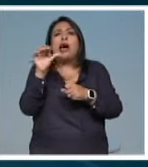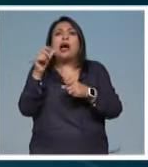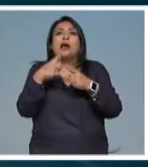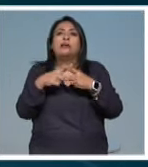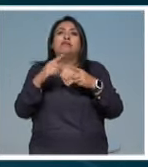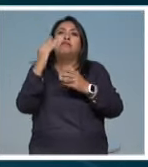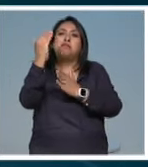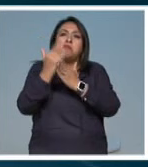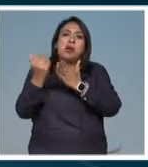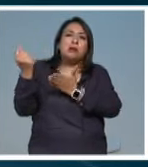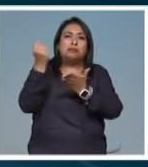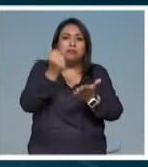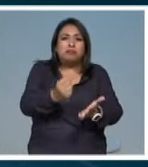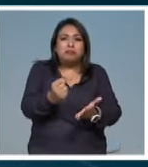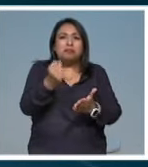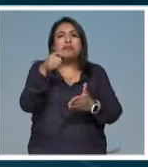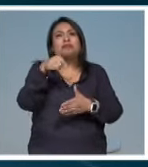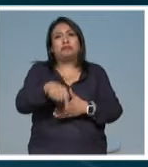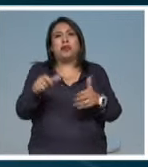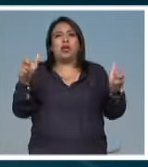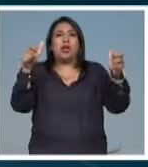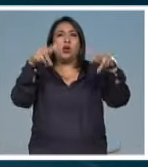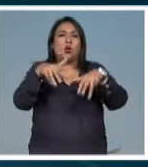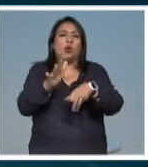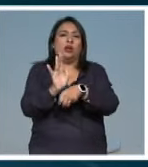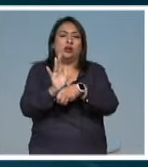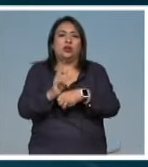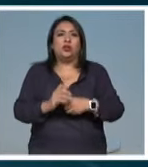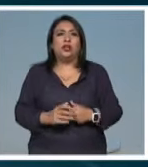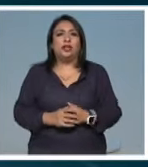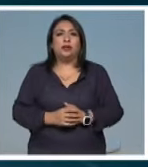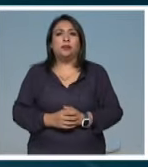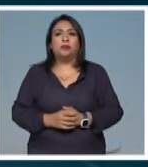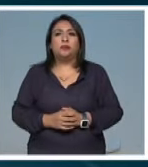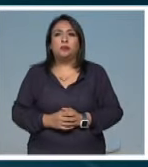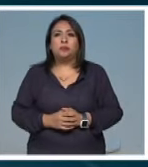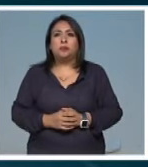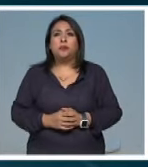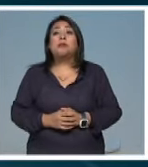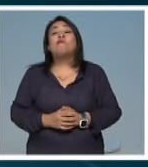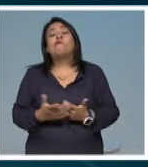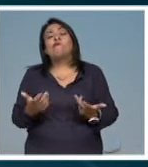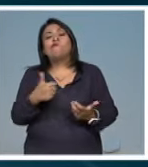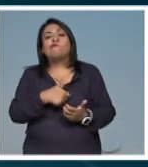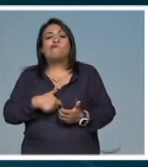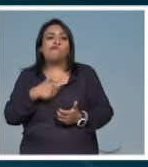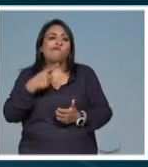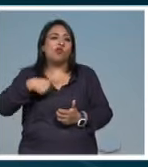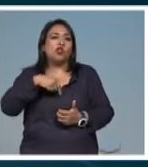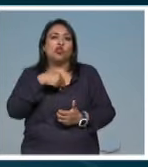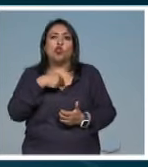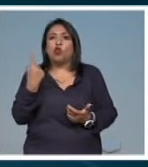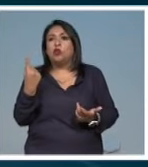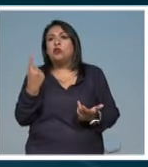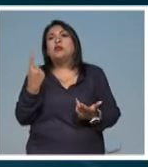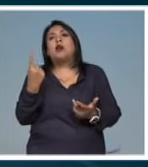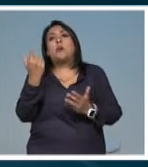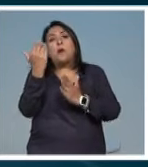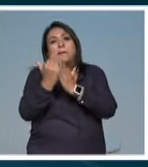reducción de presupuesto que ha tenido este encuentro cinematográfico. Desafortunadamente nosotros en todos estos